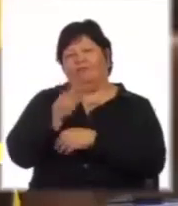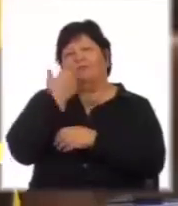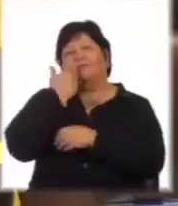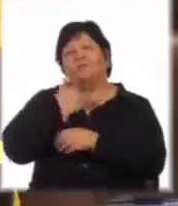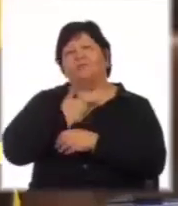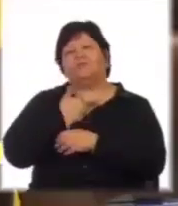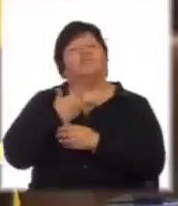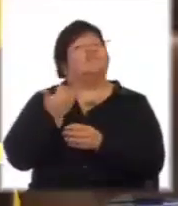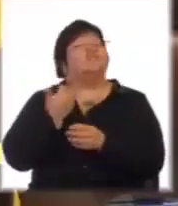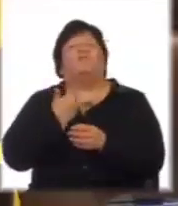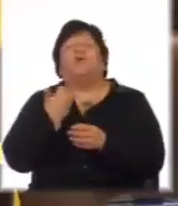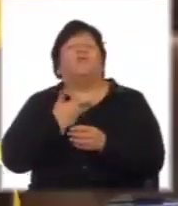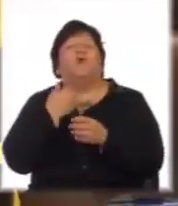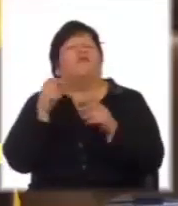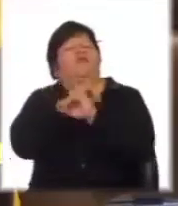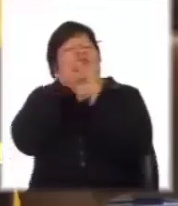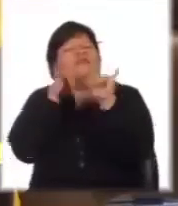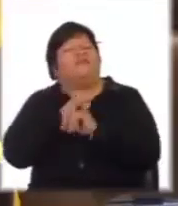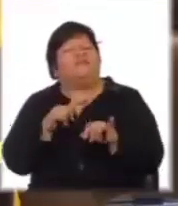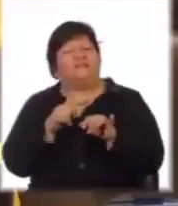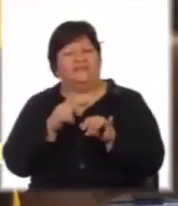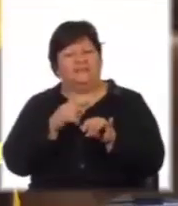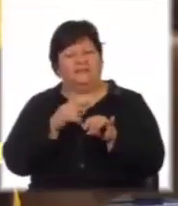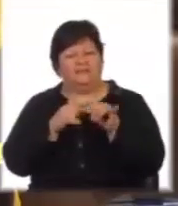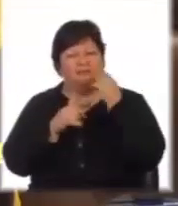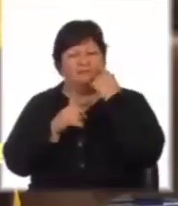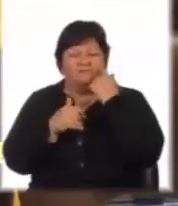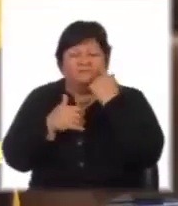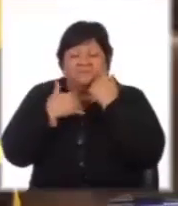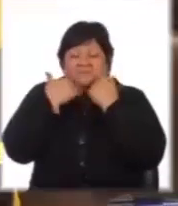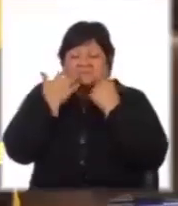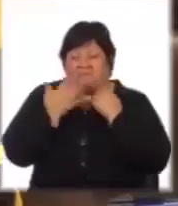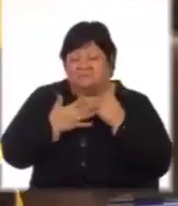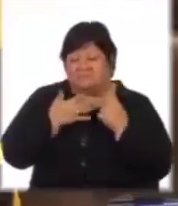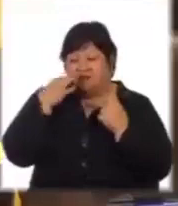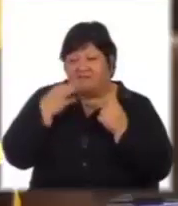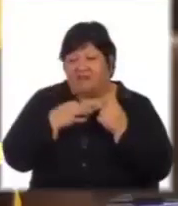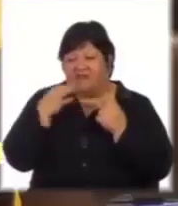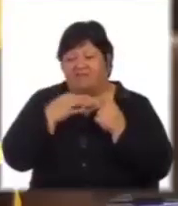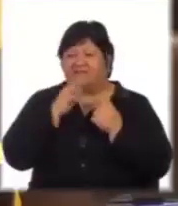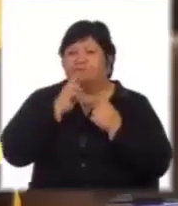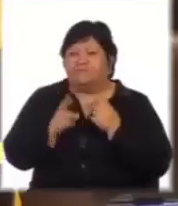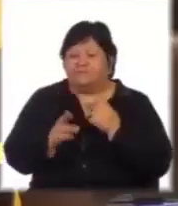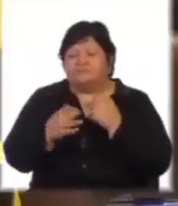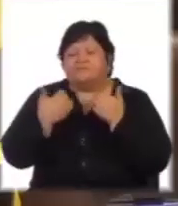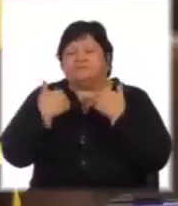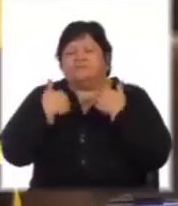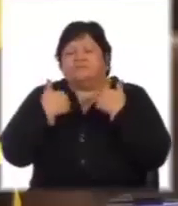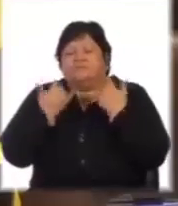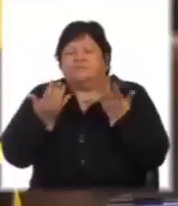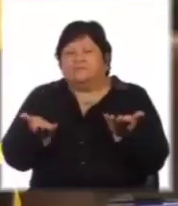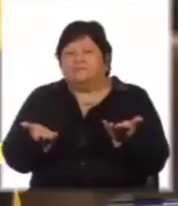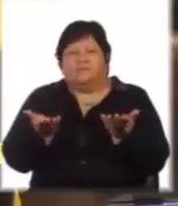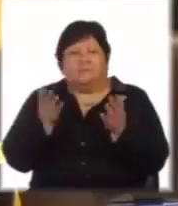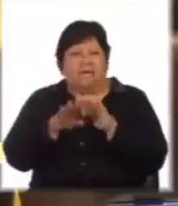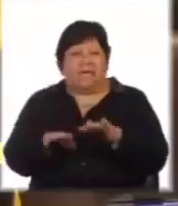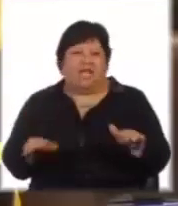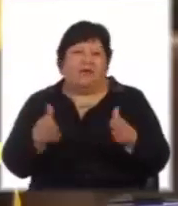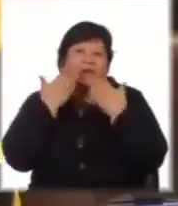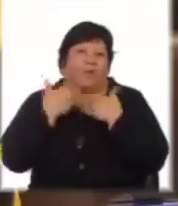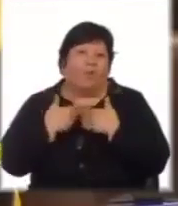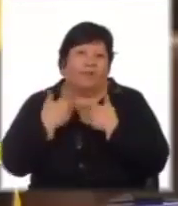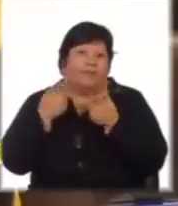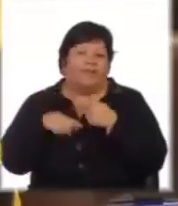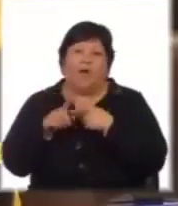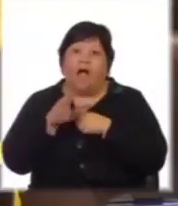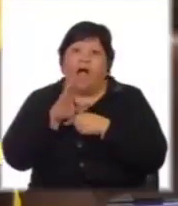para ser felices. Y yo en realidad no supe qué contestarle, porque cuando los niños preguntan a veces nos